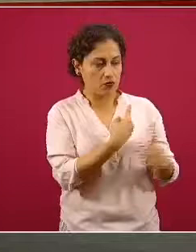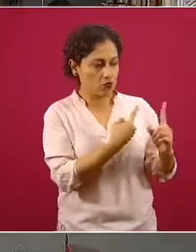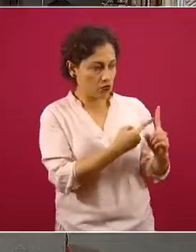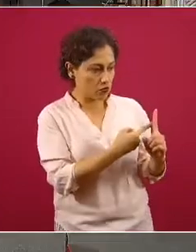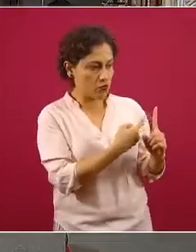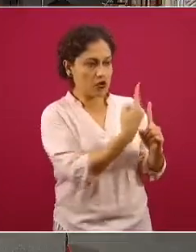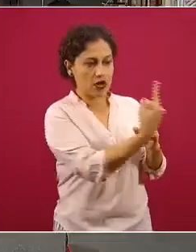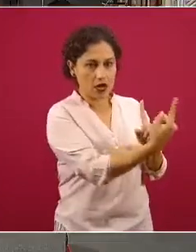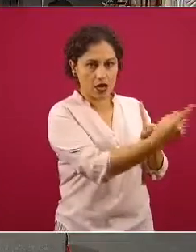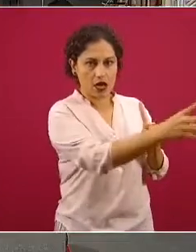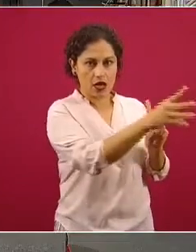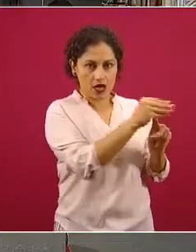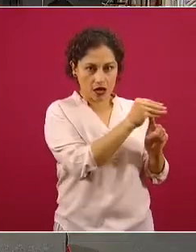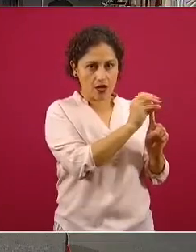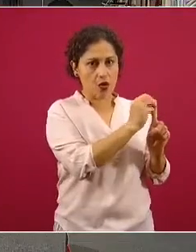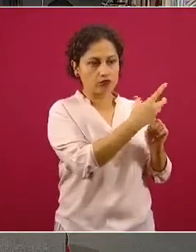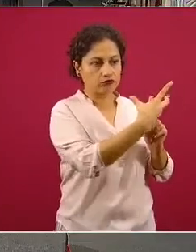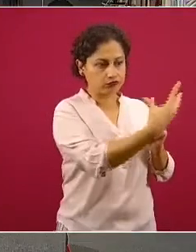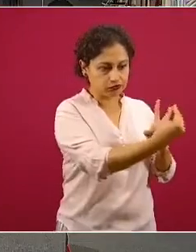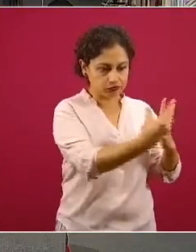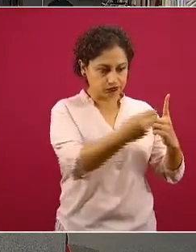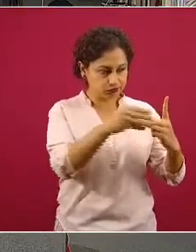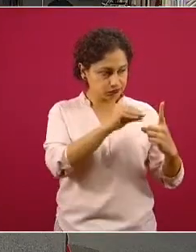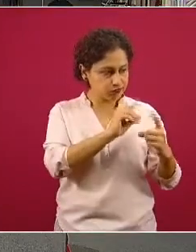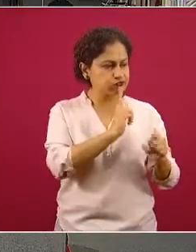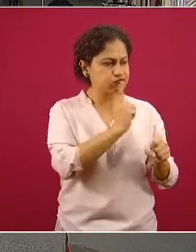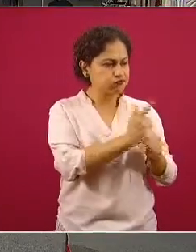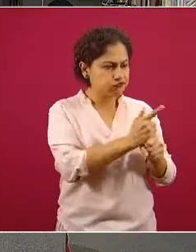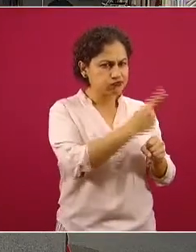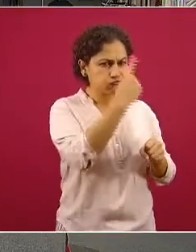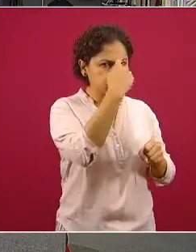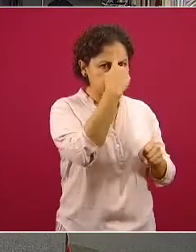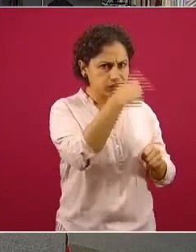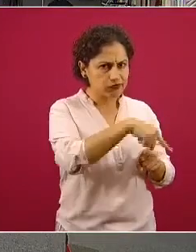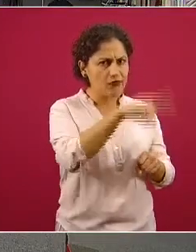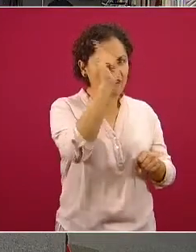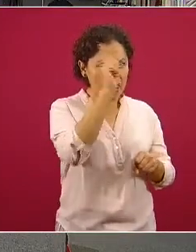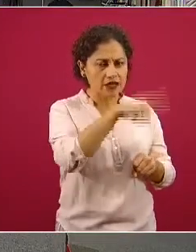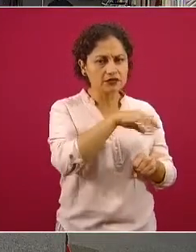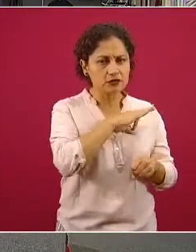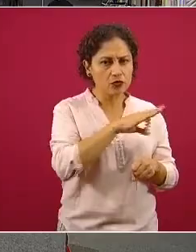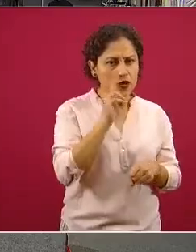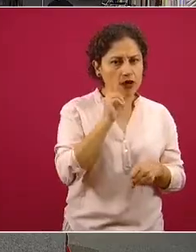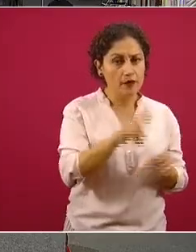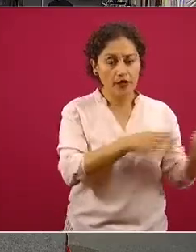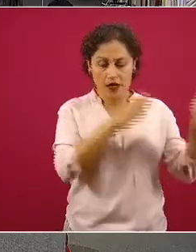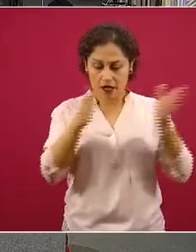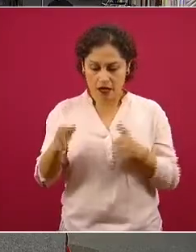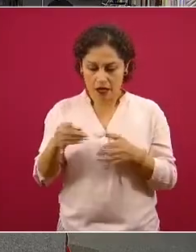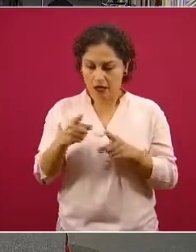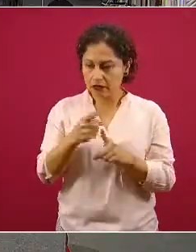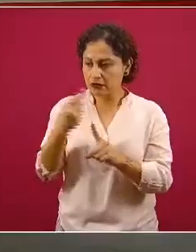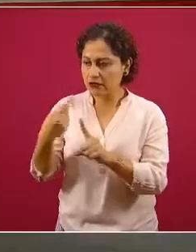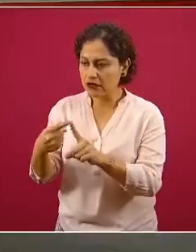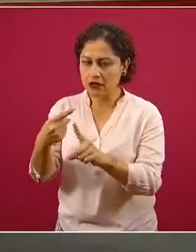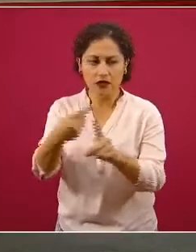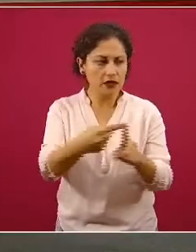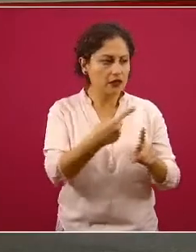caso a quién contagió posteriormente. Y esto lo presentamos en tiempo real cuando teníamos solo